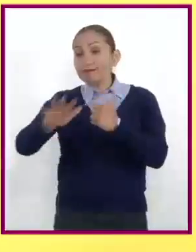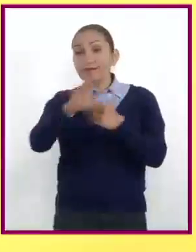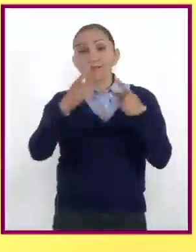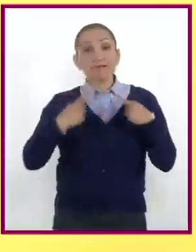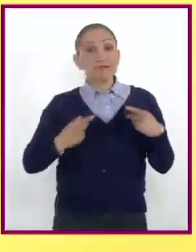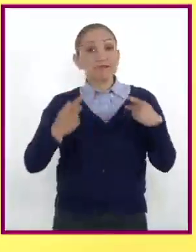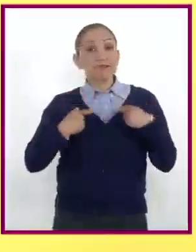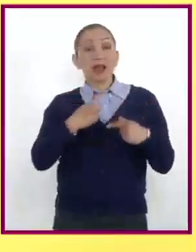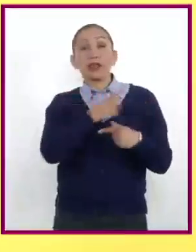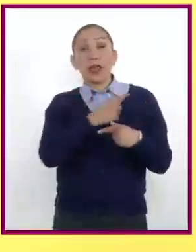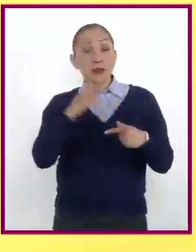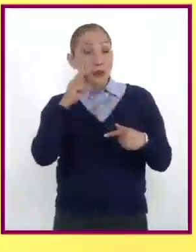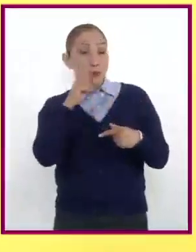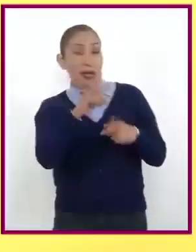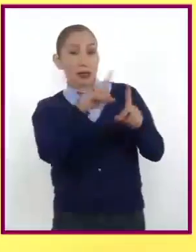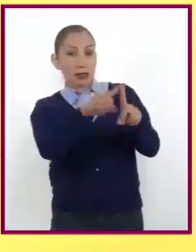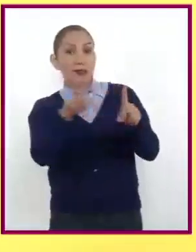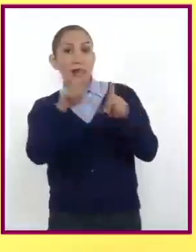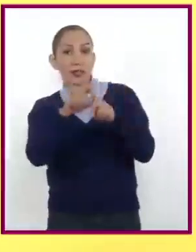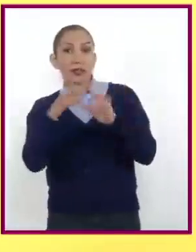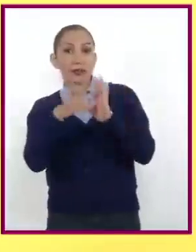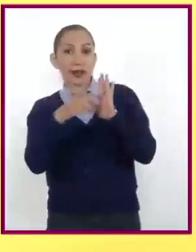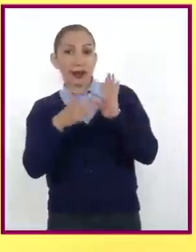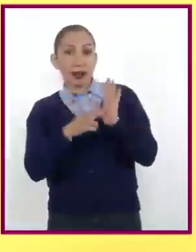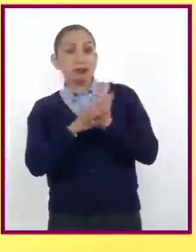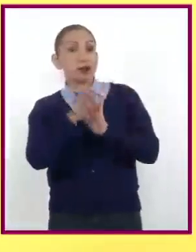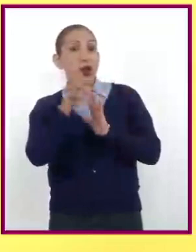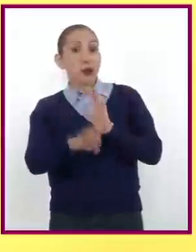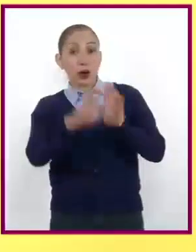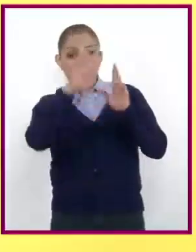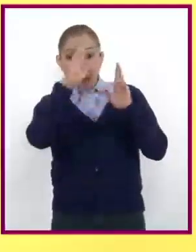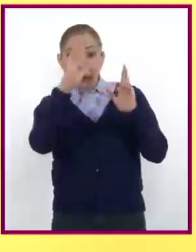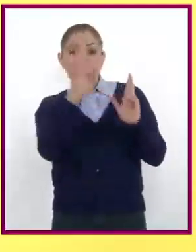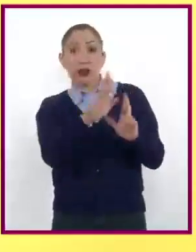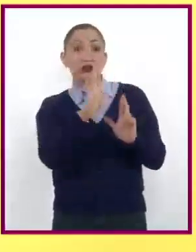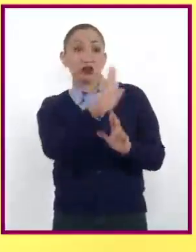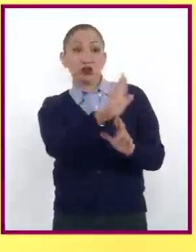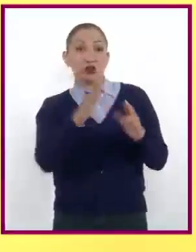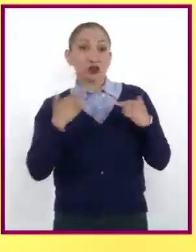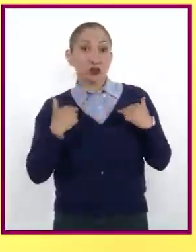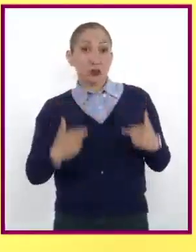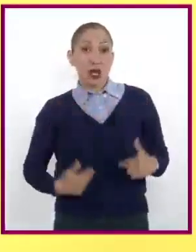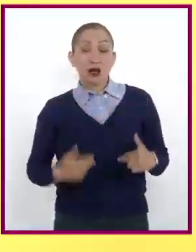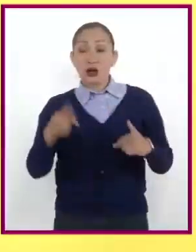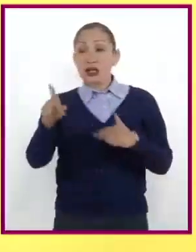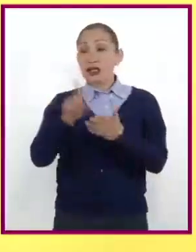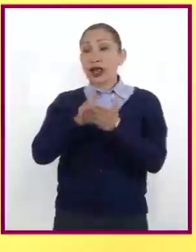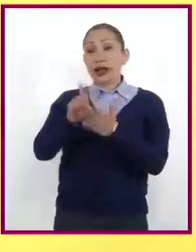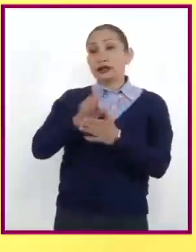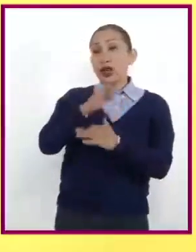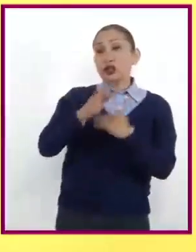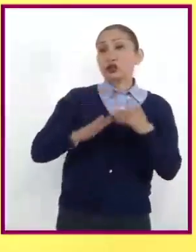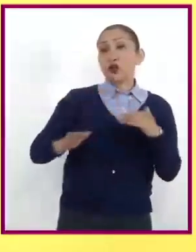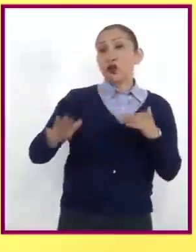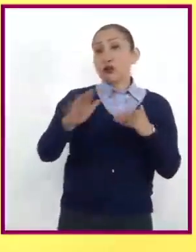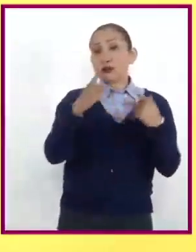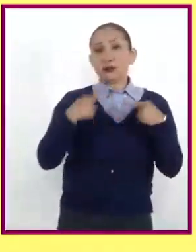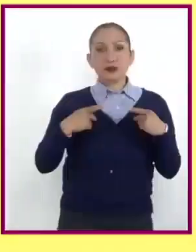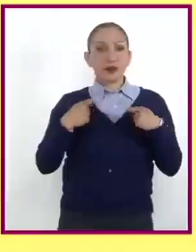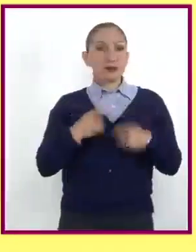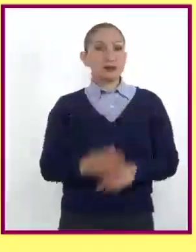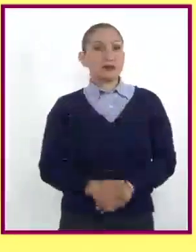personas debe responder a diversos principios, como el respeto a la dignidad humana y a los derechos de todas las